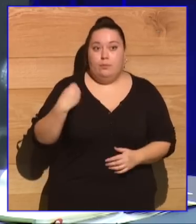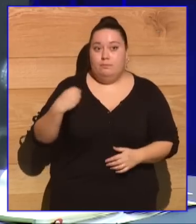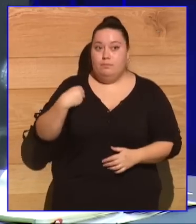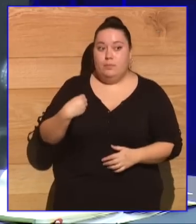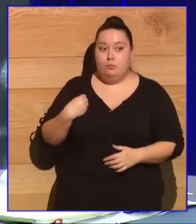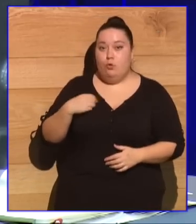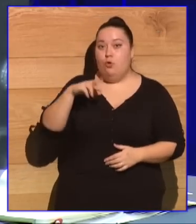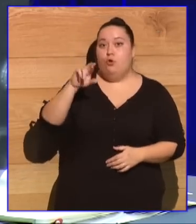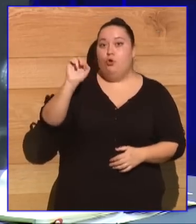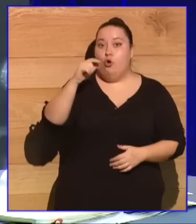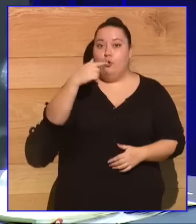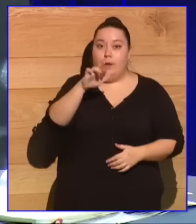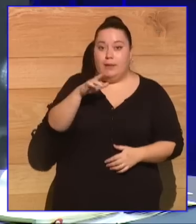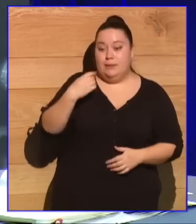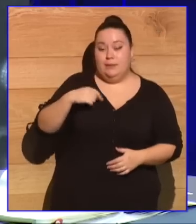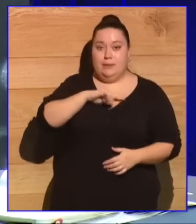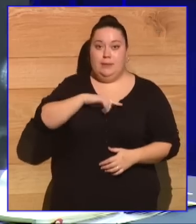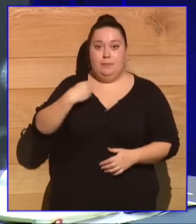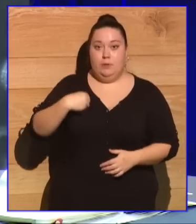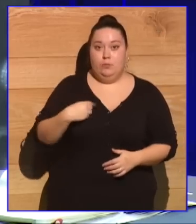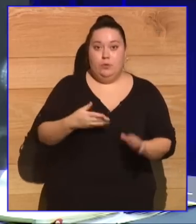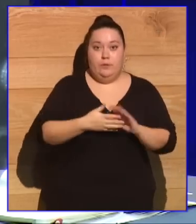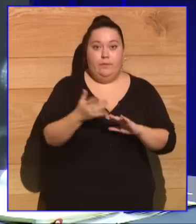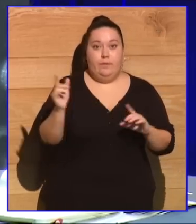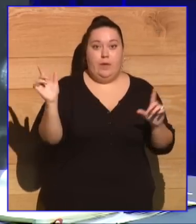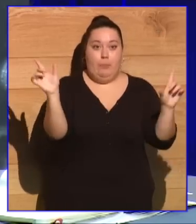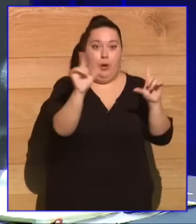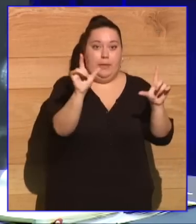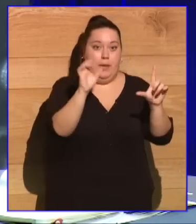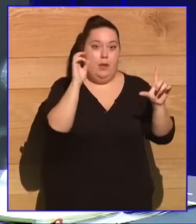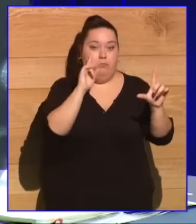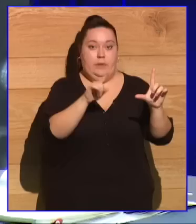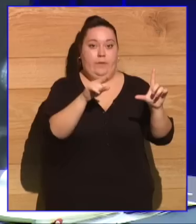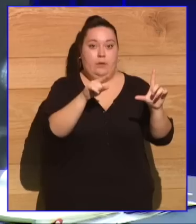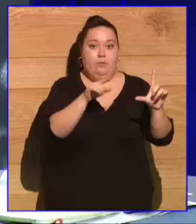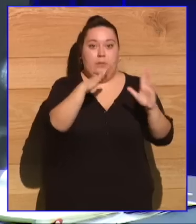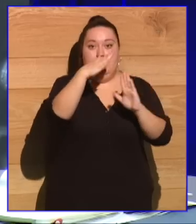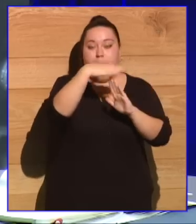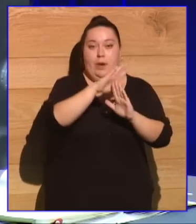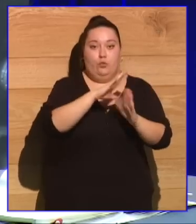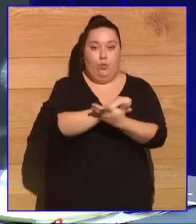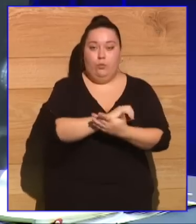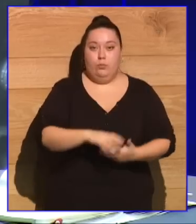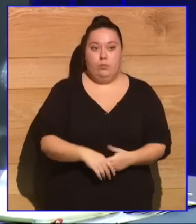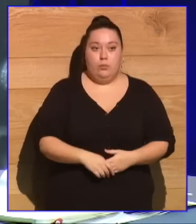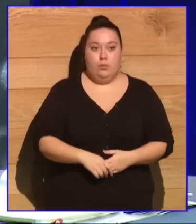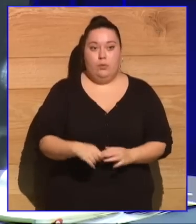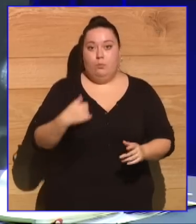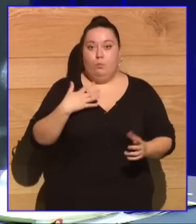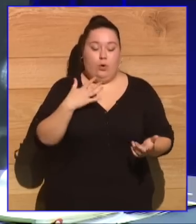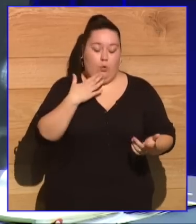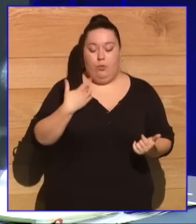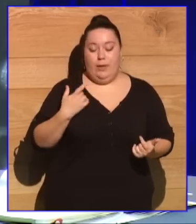un momento dado. Un tío pone la tele y se separa de todo, porque cada vez se siente más